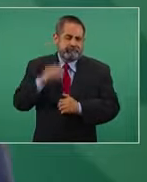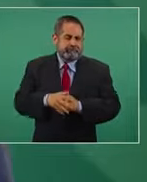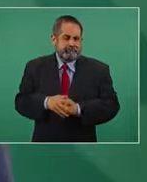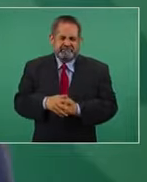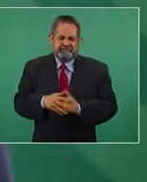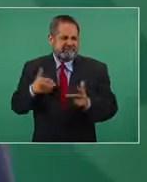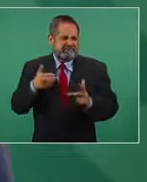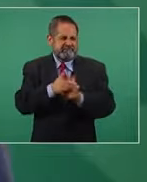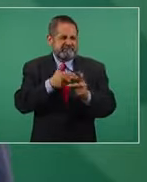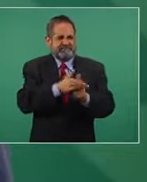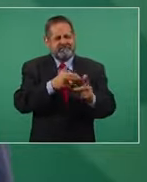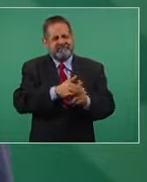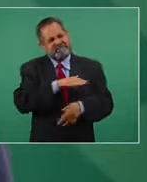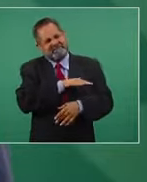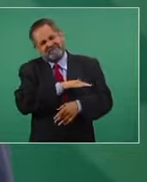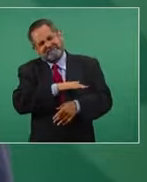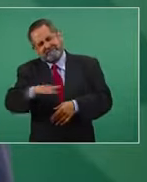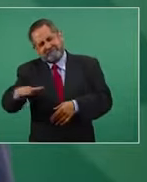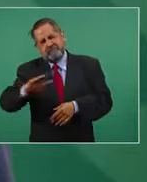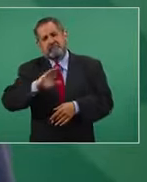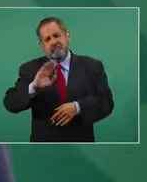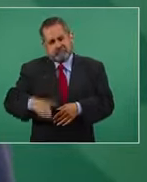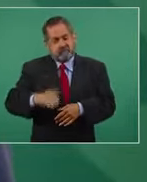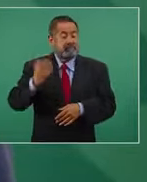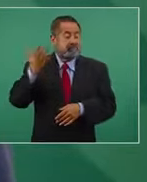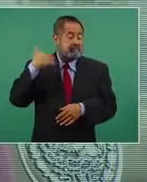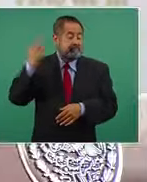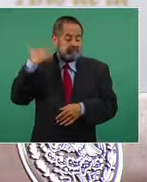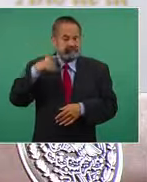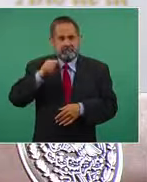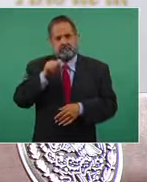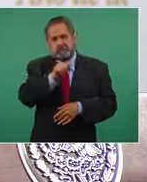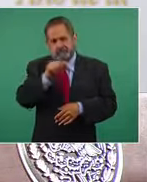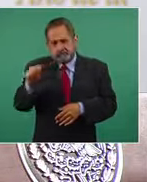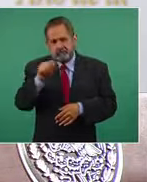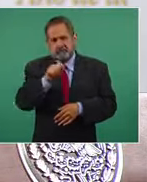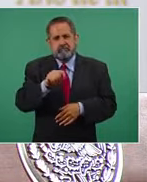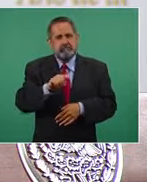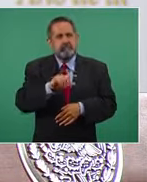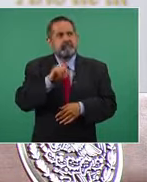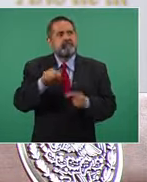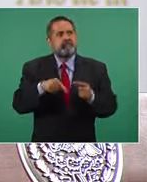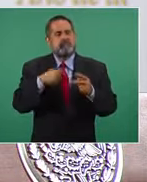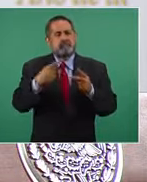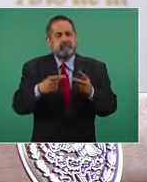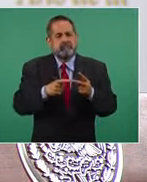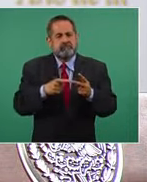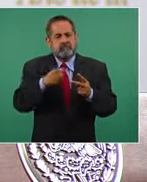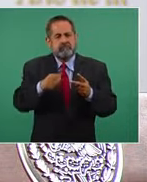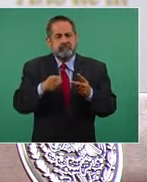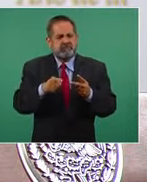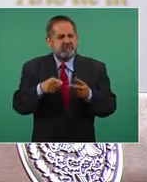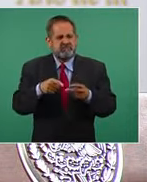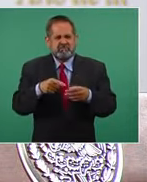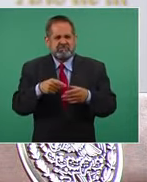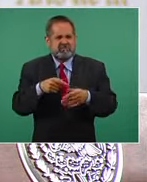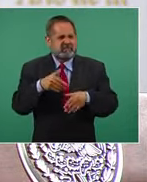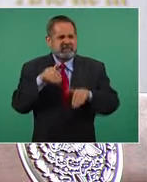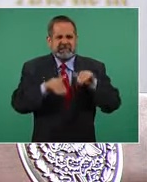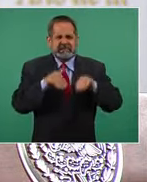la masacre que hubo en Torreón y después el acoso,